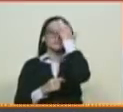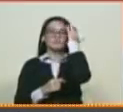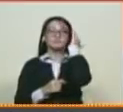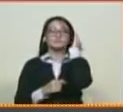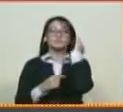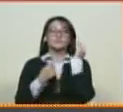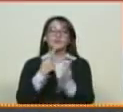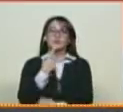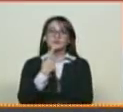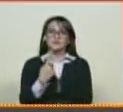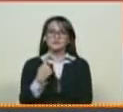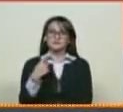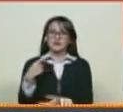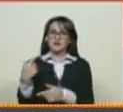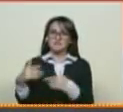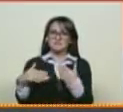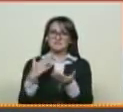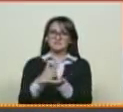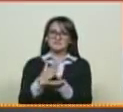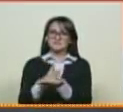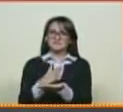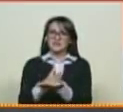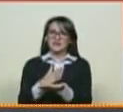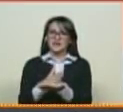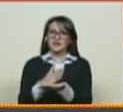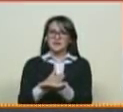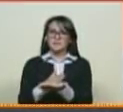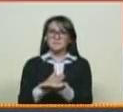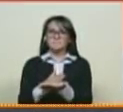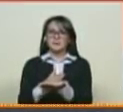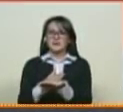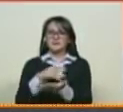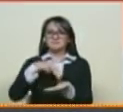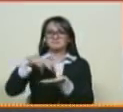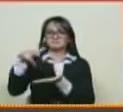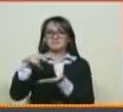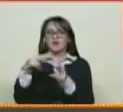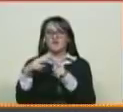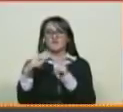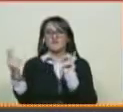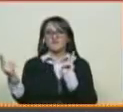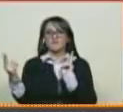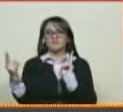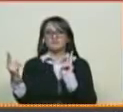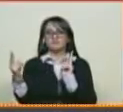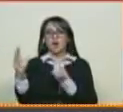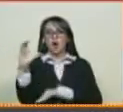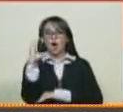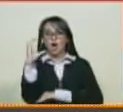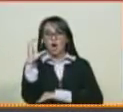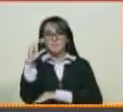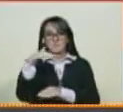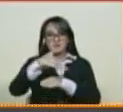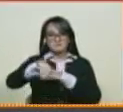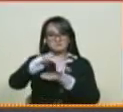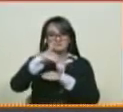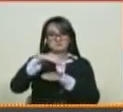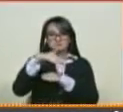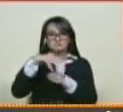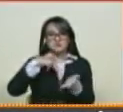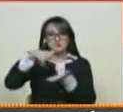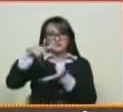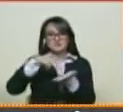que de manera frecuente atravesaba la frontera apoyado y auxiliado por un jefe de migración de